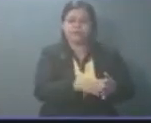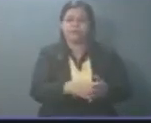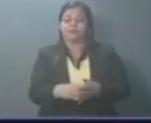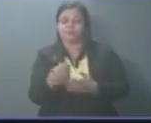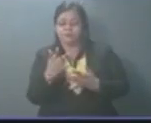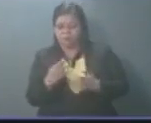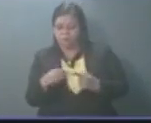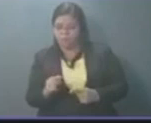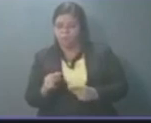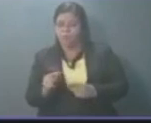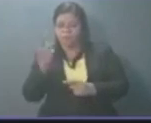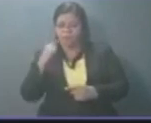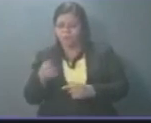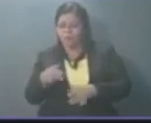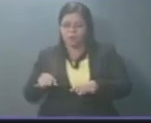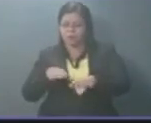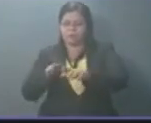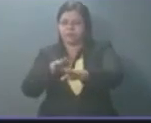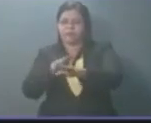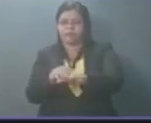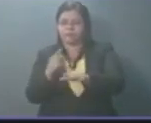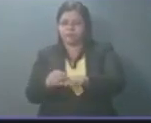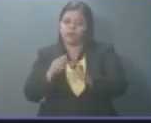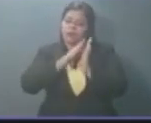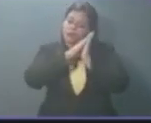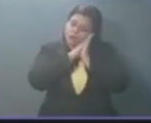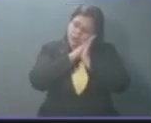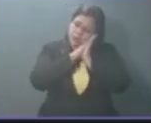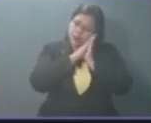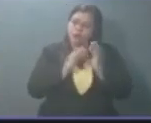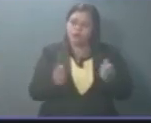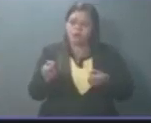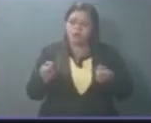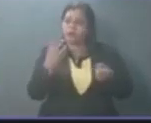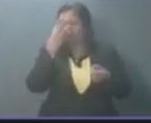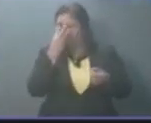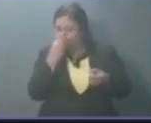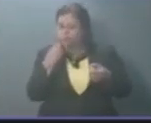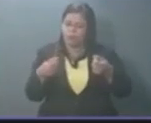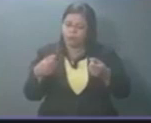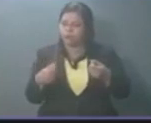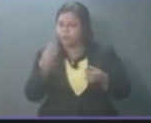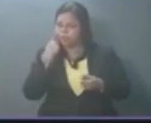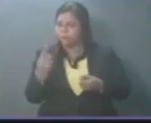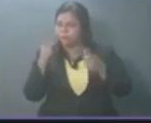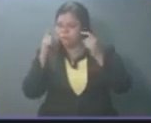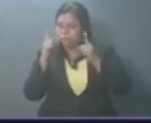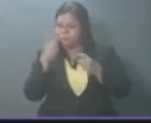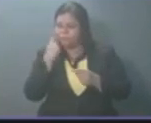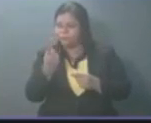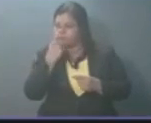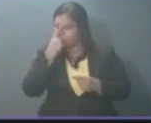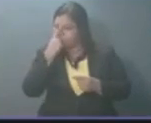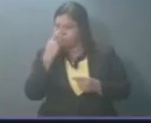dan seguimiento al conductor, quien se había quedado dormido. Y aquí están las fotografías, vamos a ver si se logran ver.